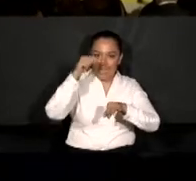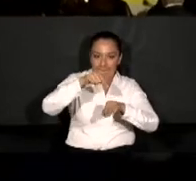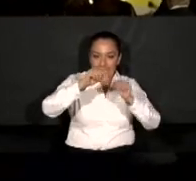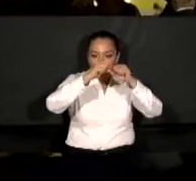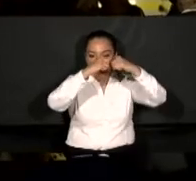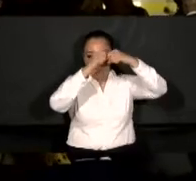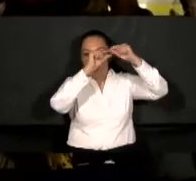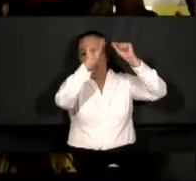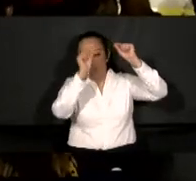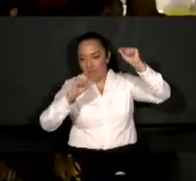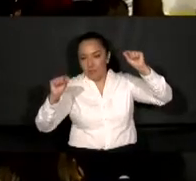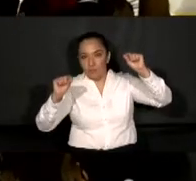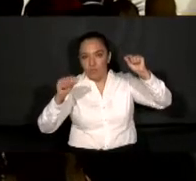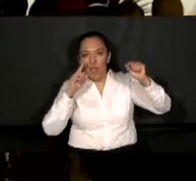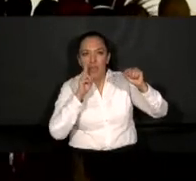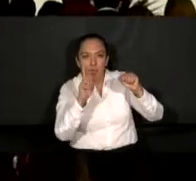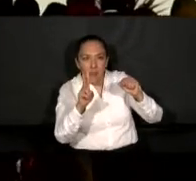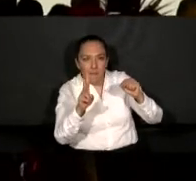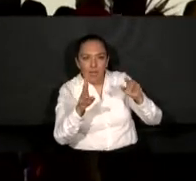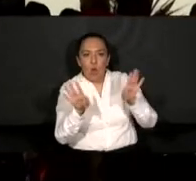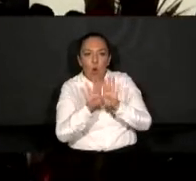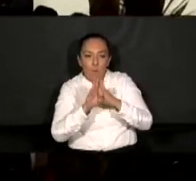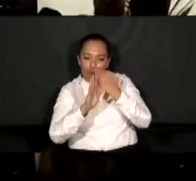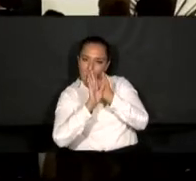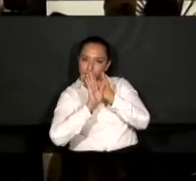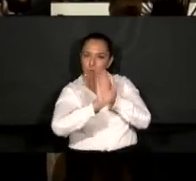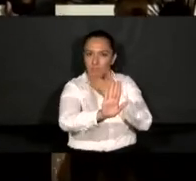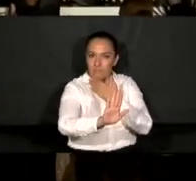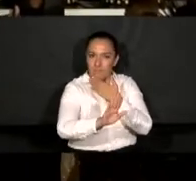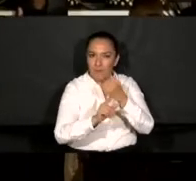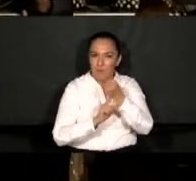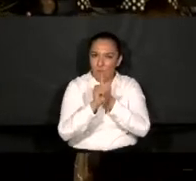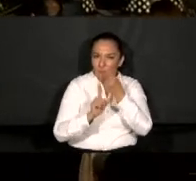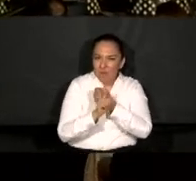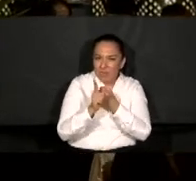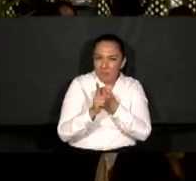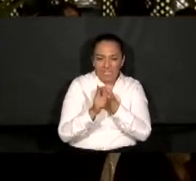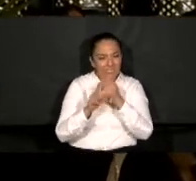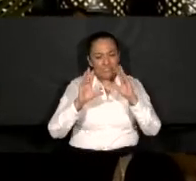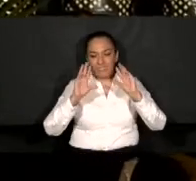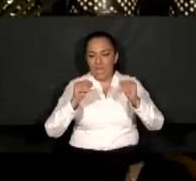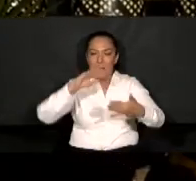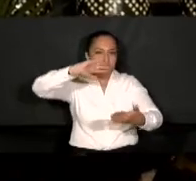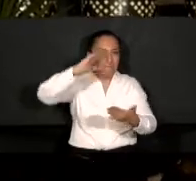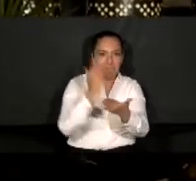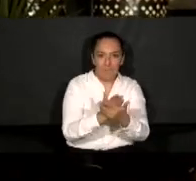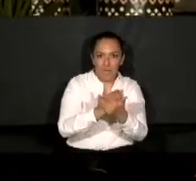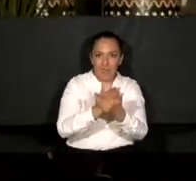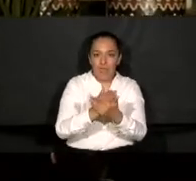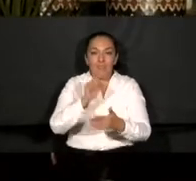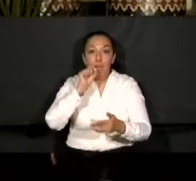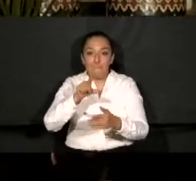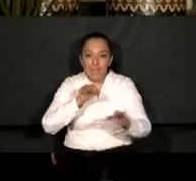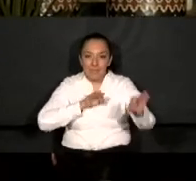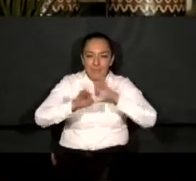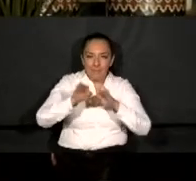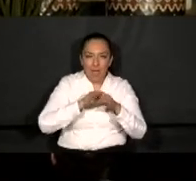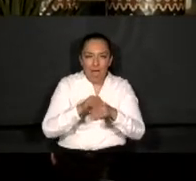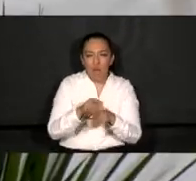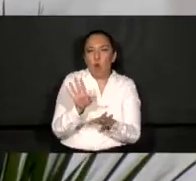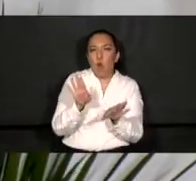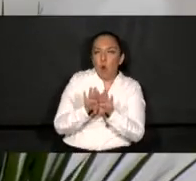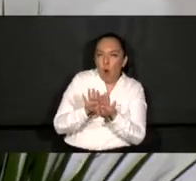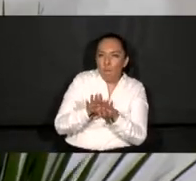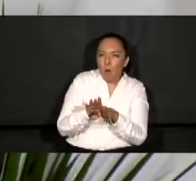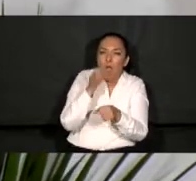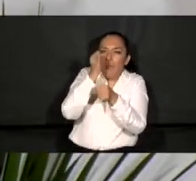en desarrollar estrategias de blindaje en problemas comunes, así como desarrollar juntos labores de inteligencia para quitar el